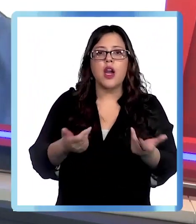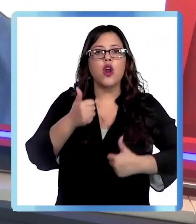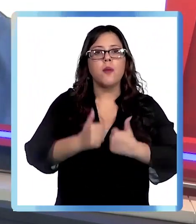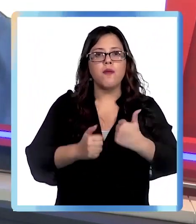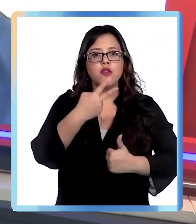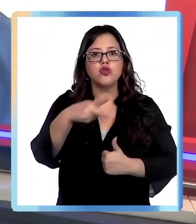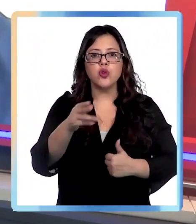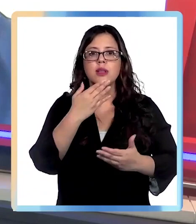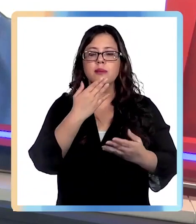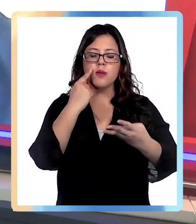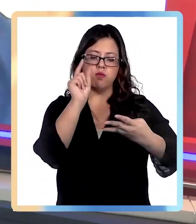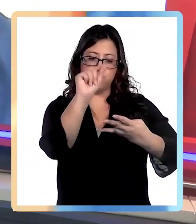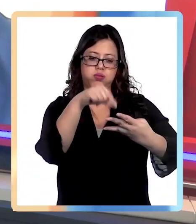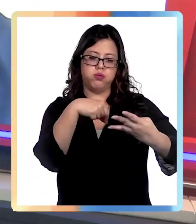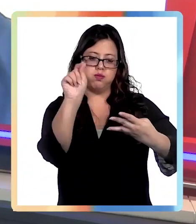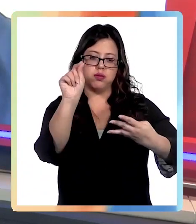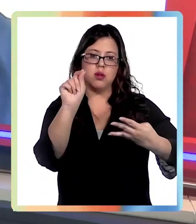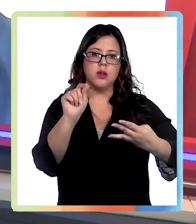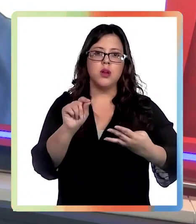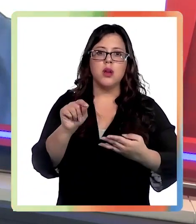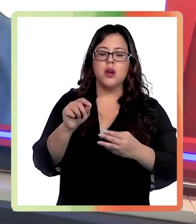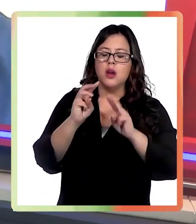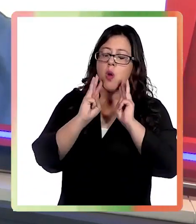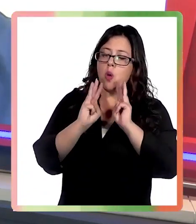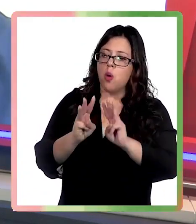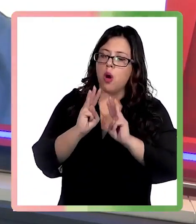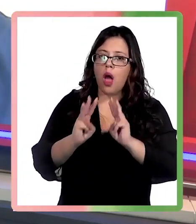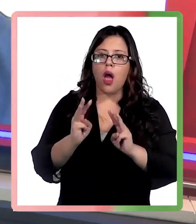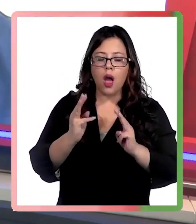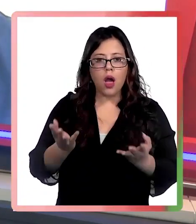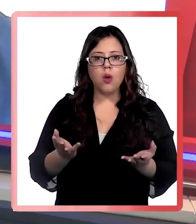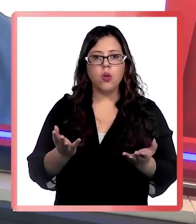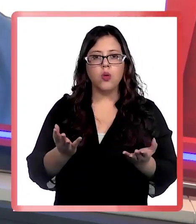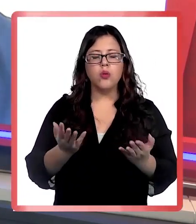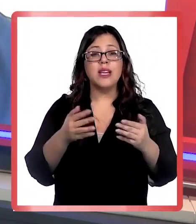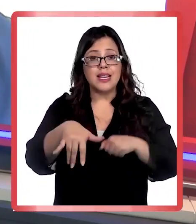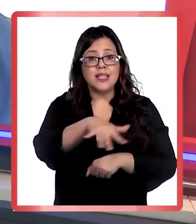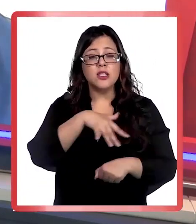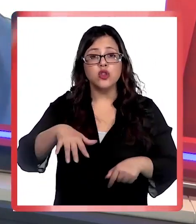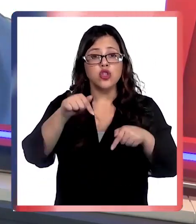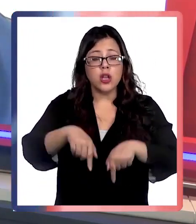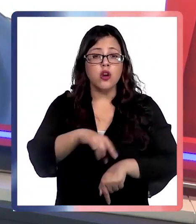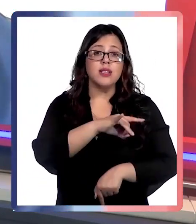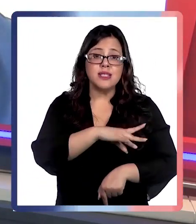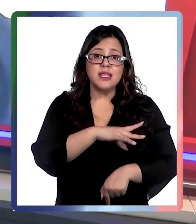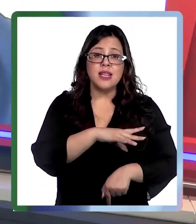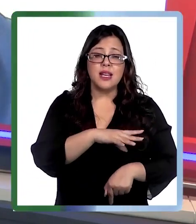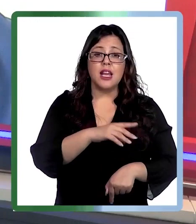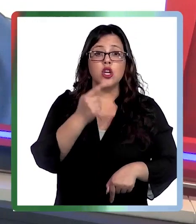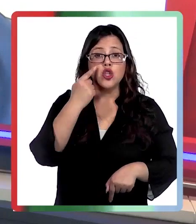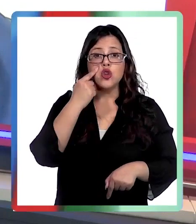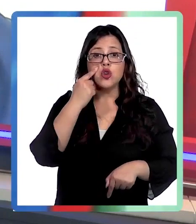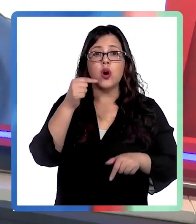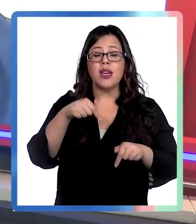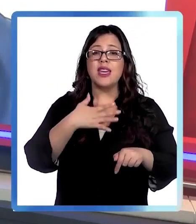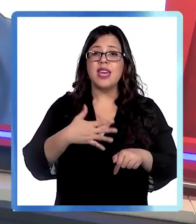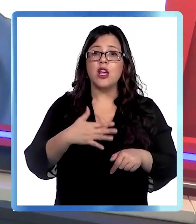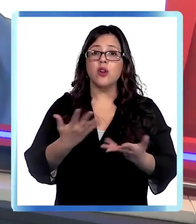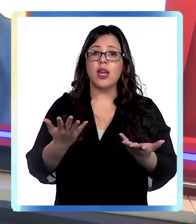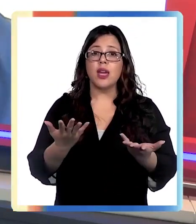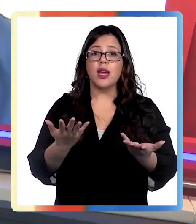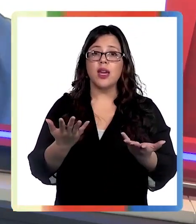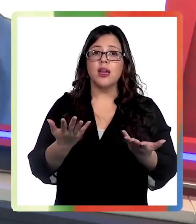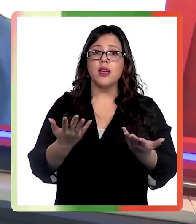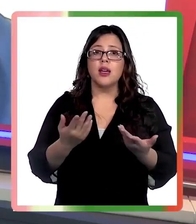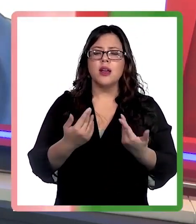su profesión, que estén calificados y uno dice, wow, ¿verdad? Y a propósito de lo que estamos viviendo en Chile, Rafael, aquí me gustaría entrar en